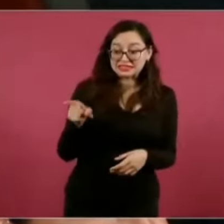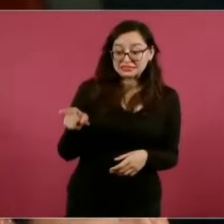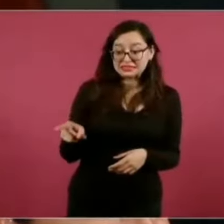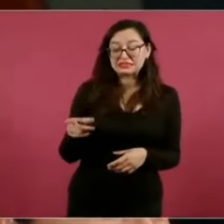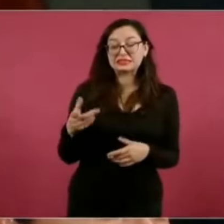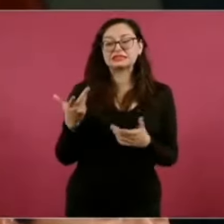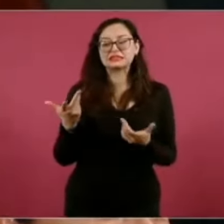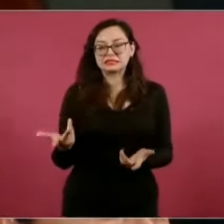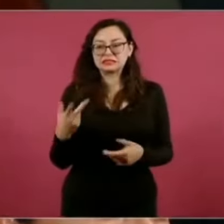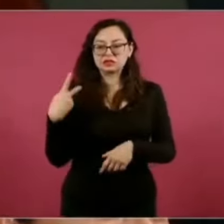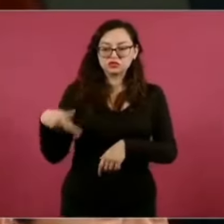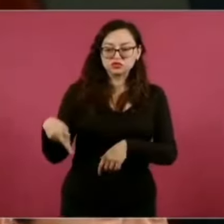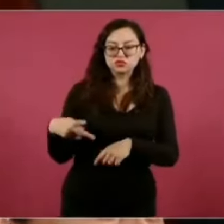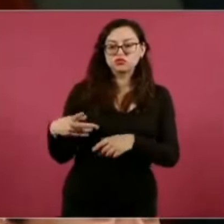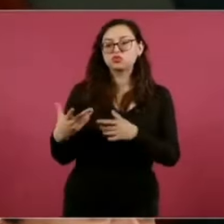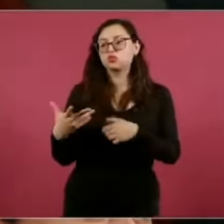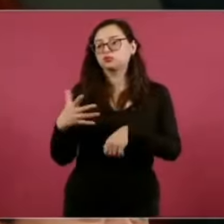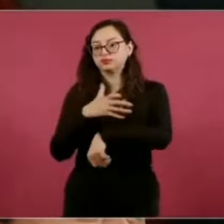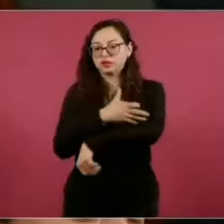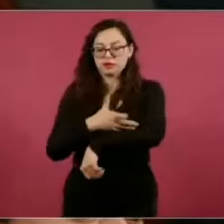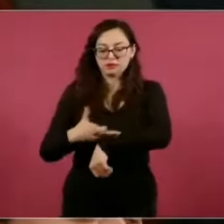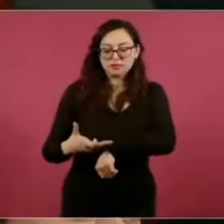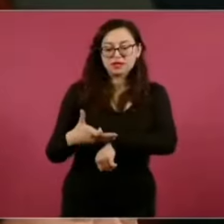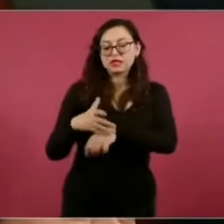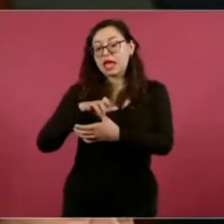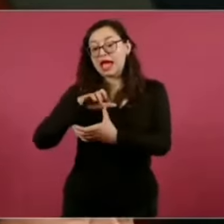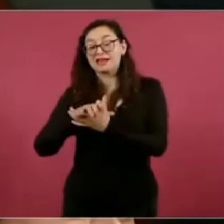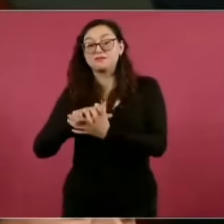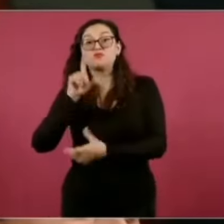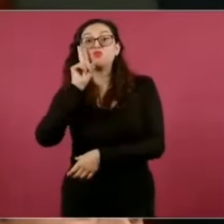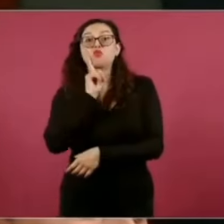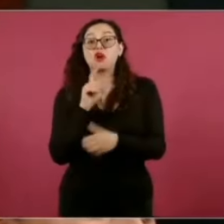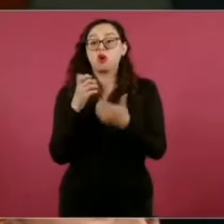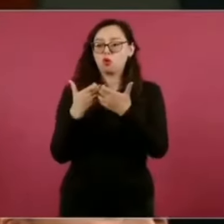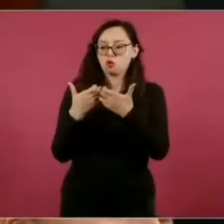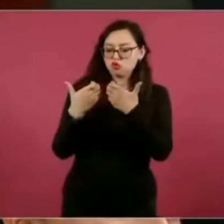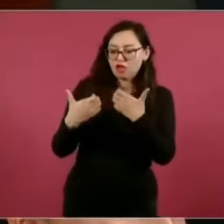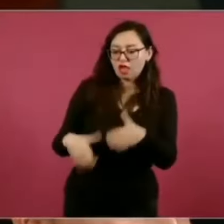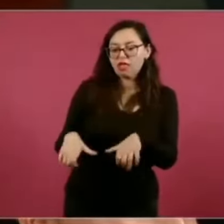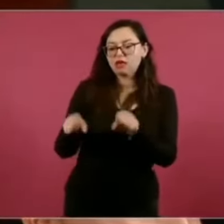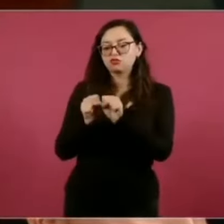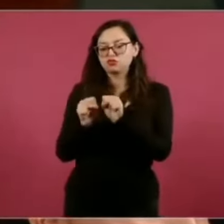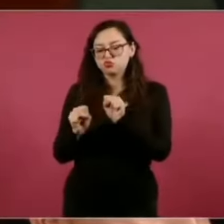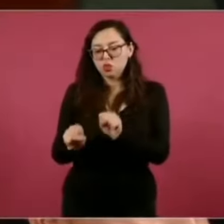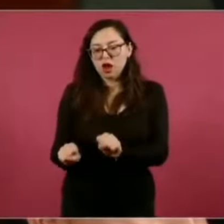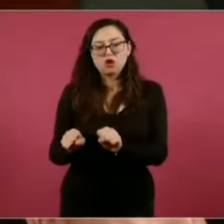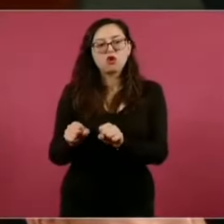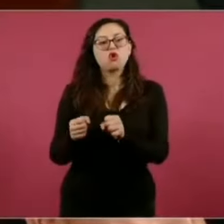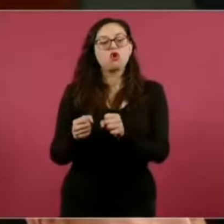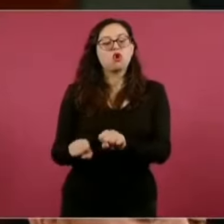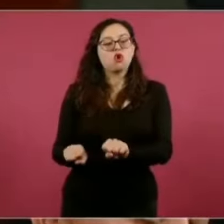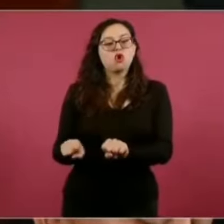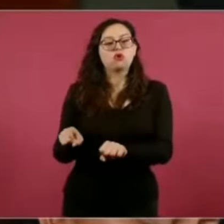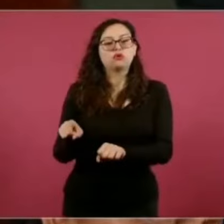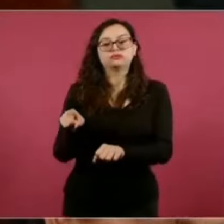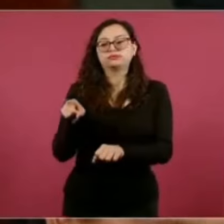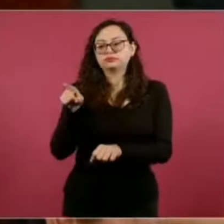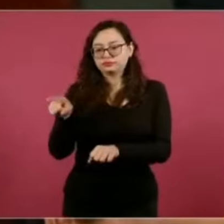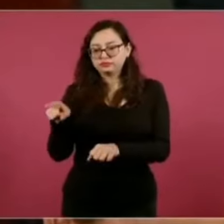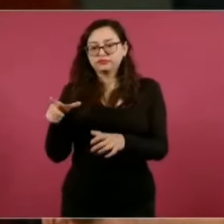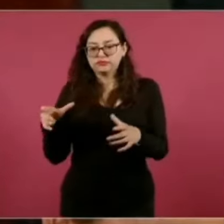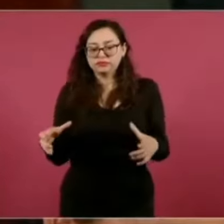su círculo cercano, familiares, su esposa, sus cuñados y su suegro con el cártel